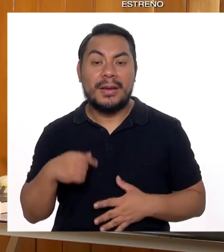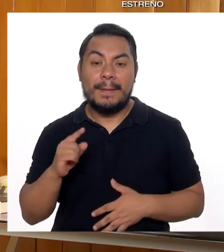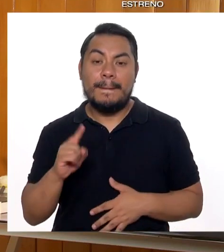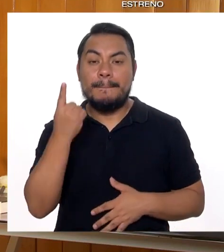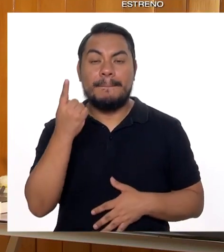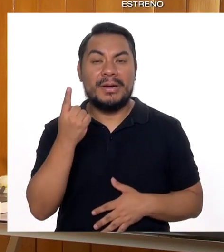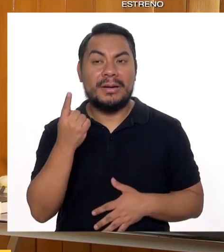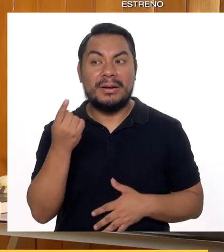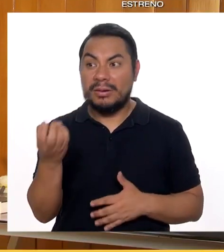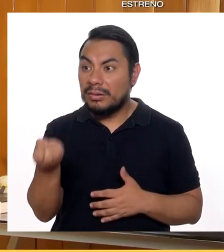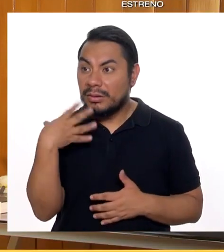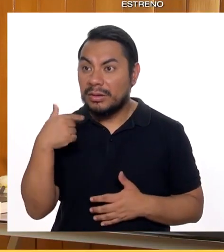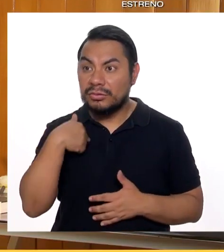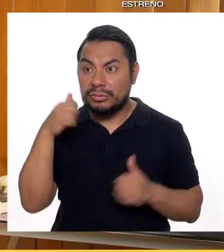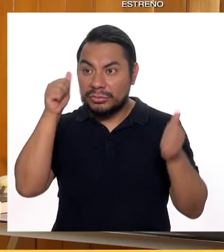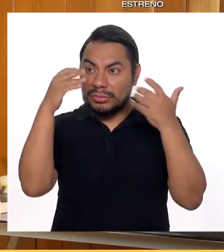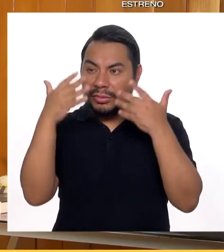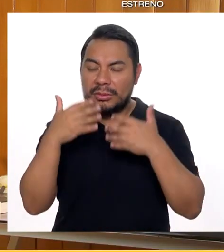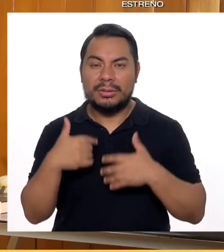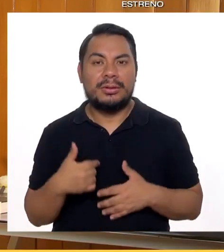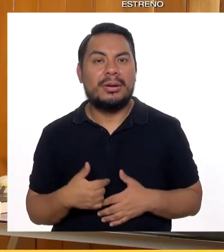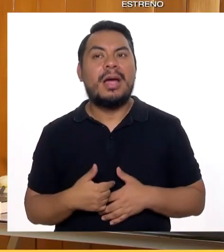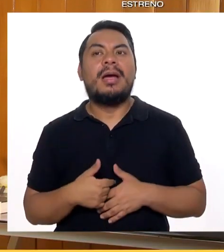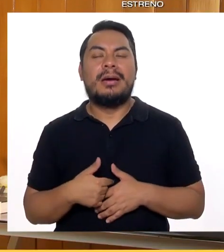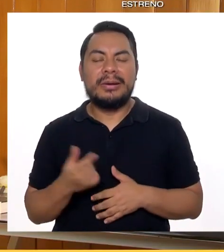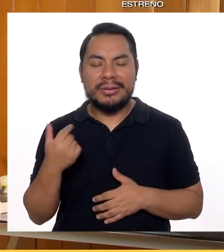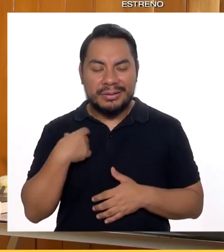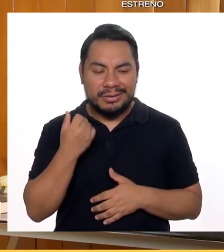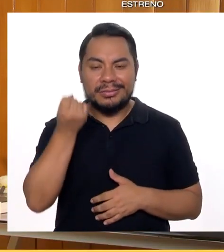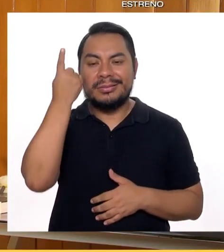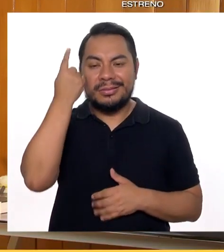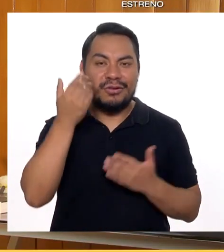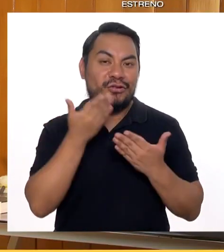Primero me permitió entender muchas cosas de mi vida.